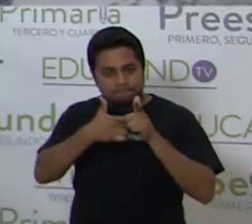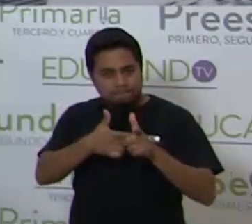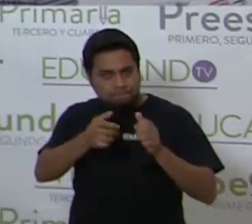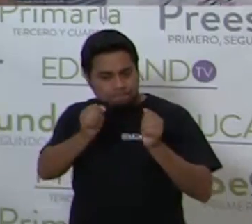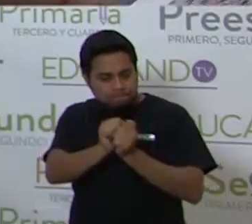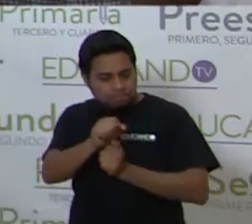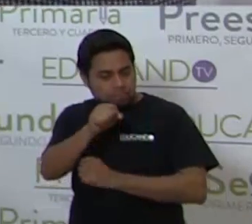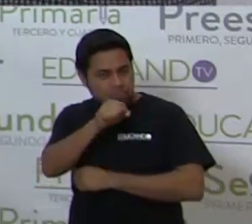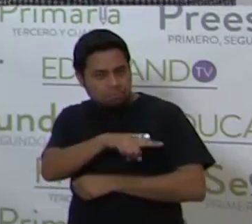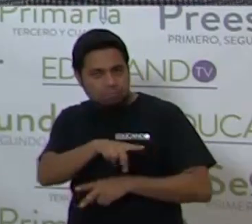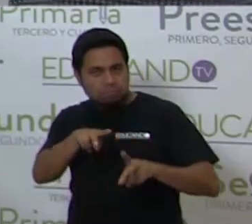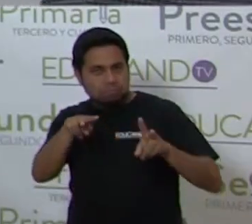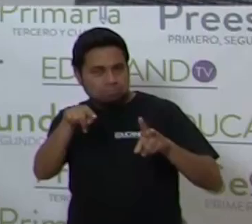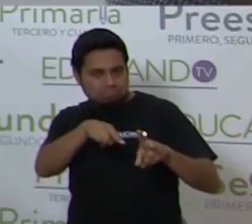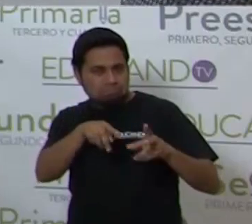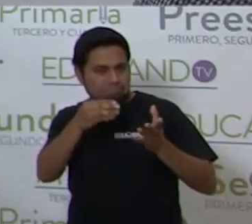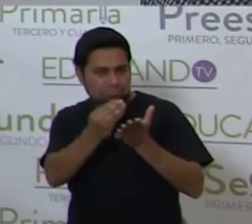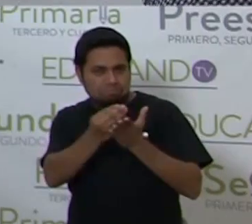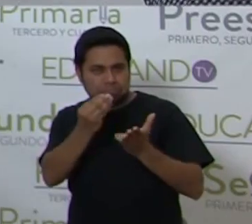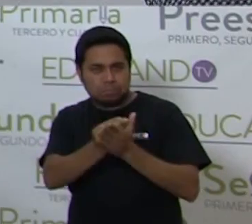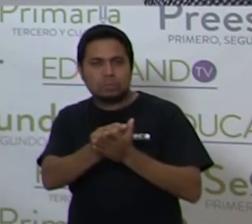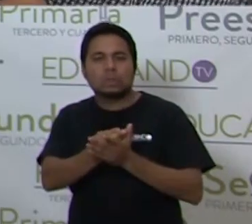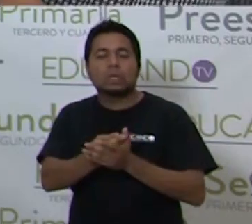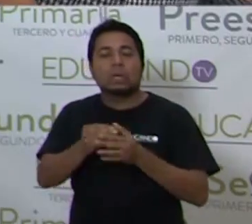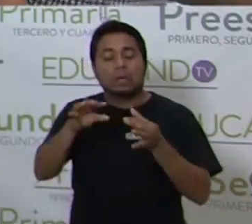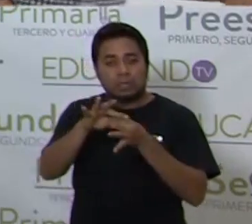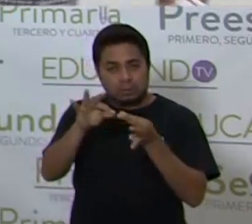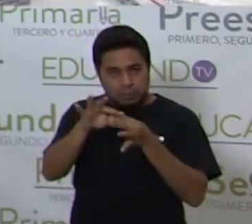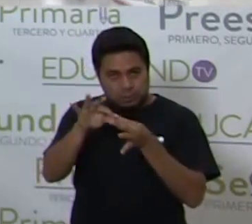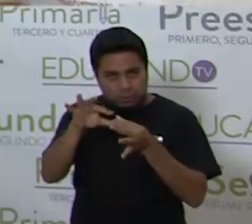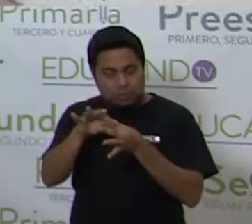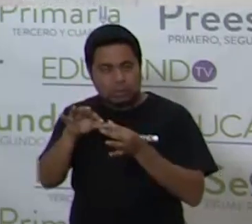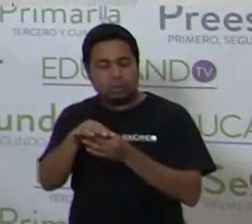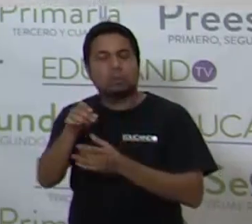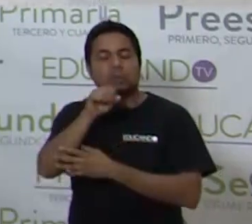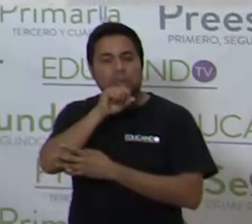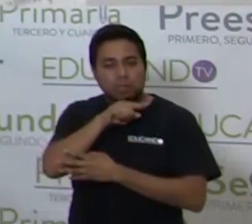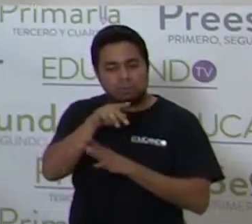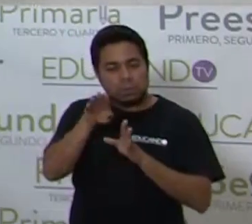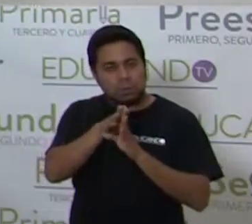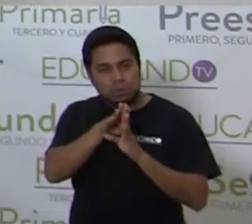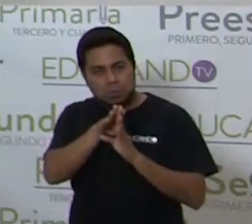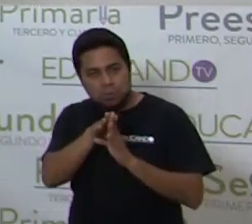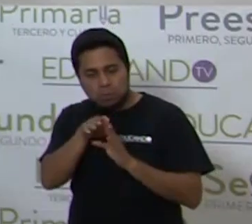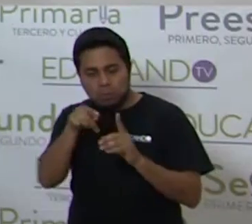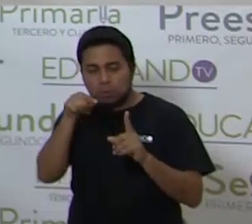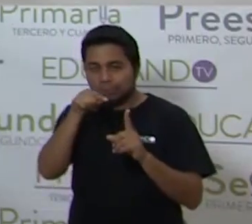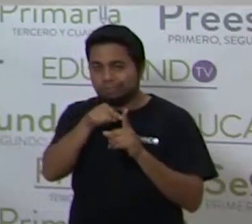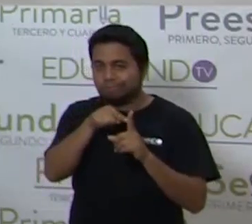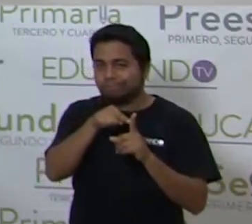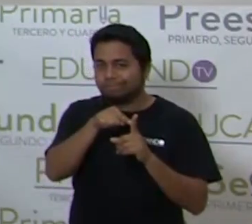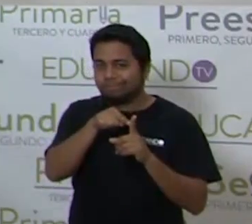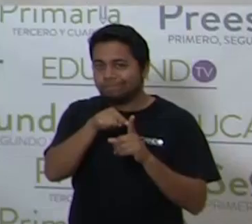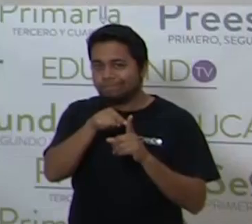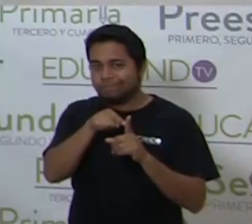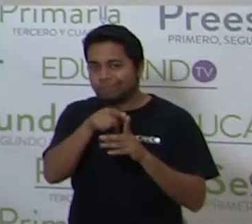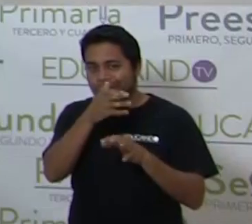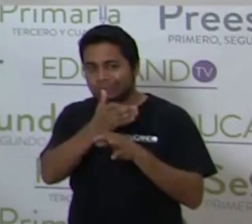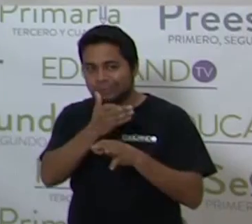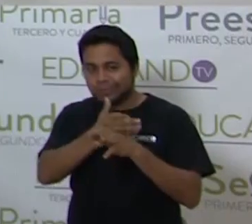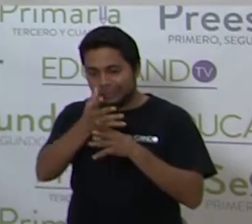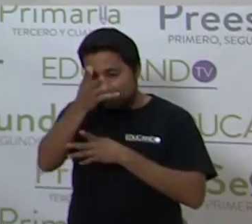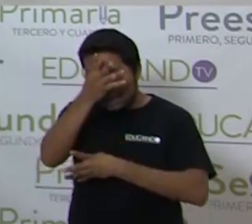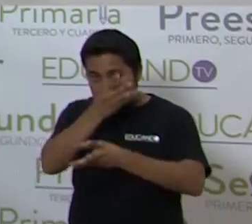sesión hablando y sobre todo poder hacer que esto que aprendimos en